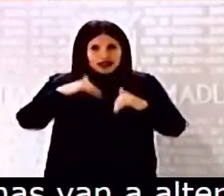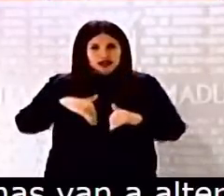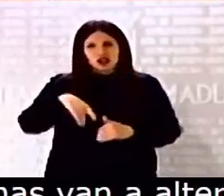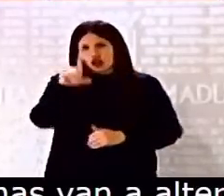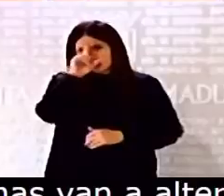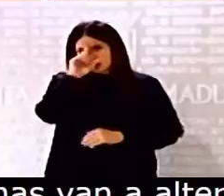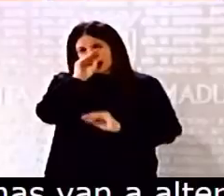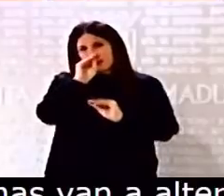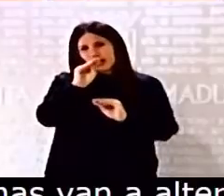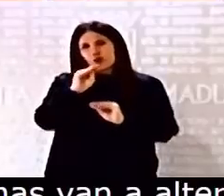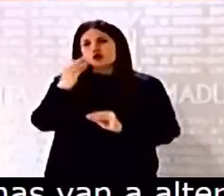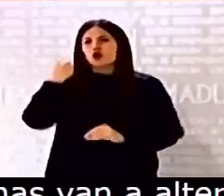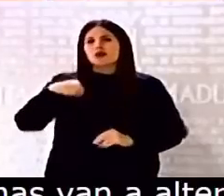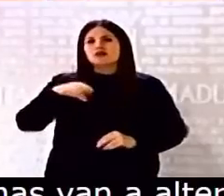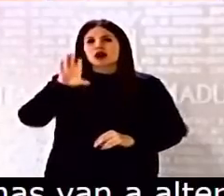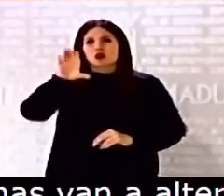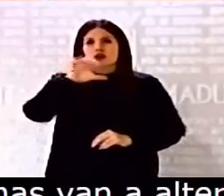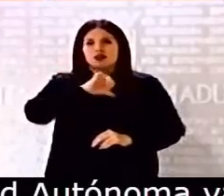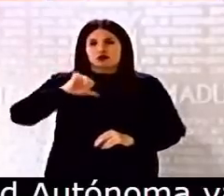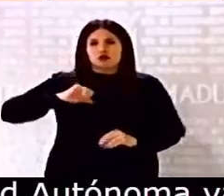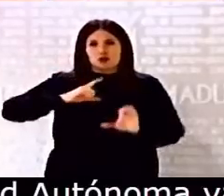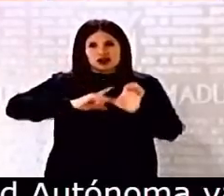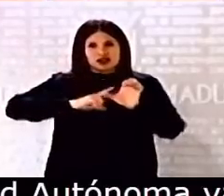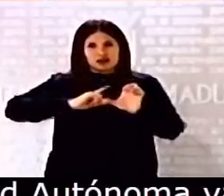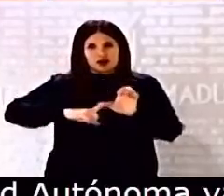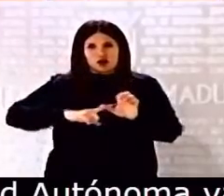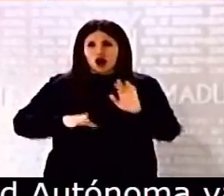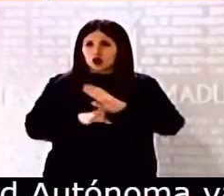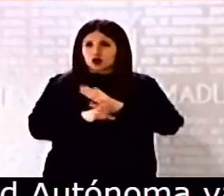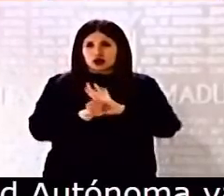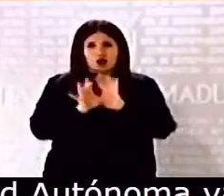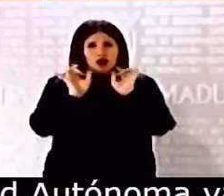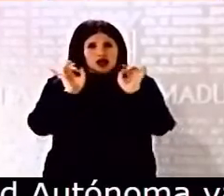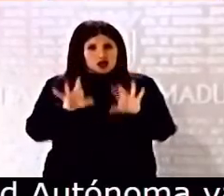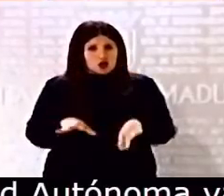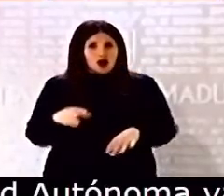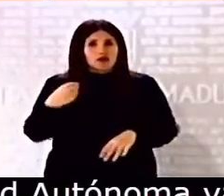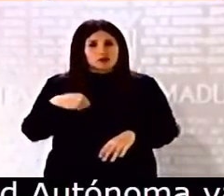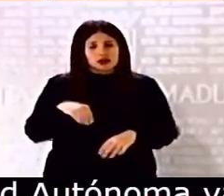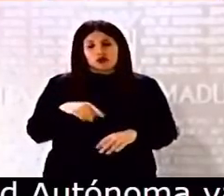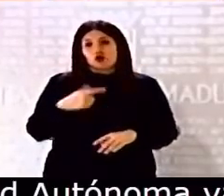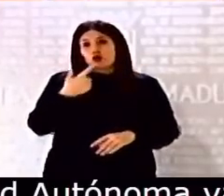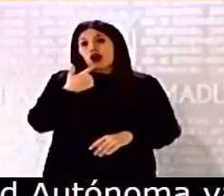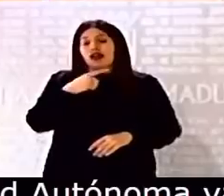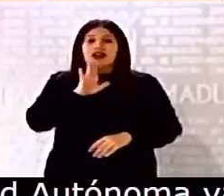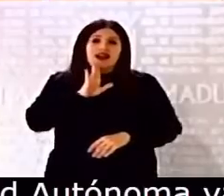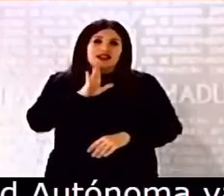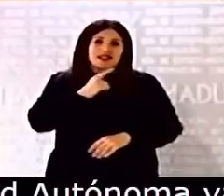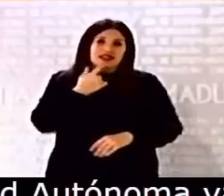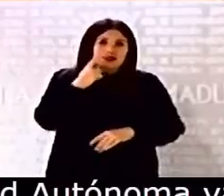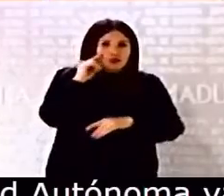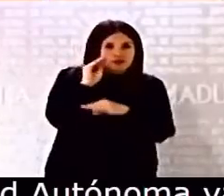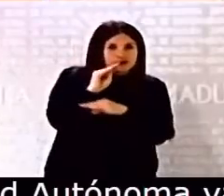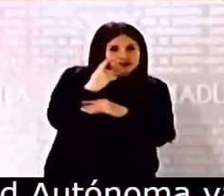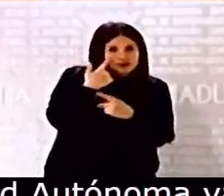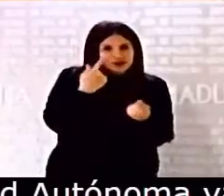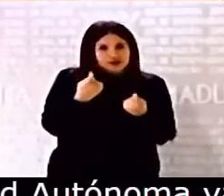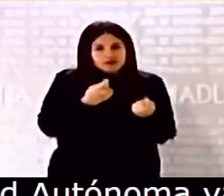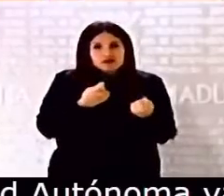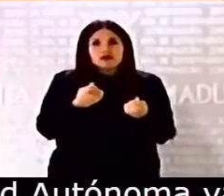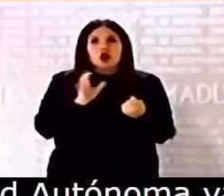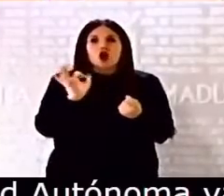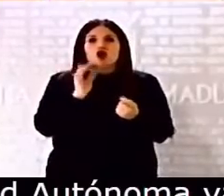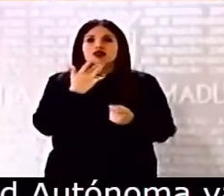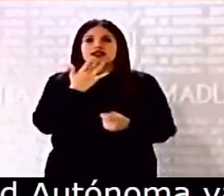mantener el mismo ritmo, con ese criterio de prudencia que usted ha remarcado muchas veces, o si hay